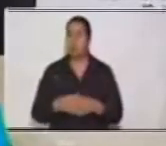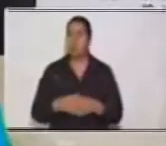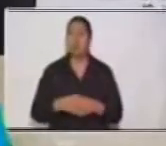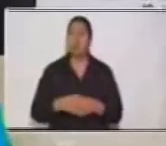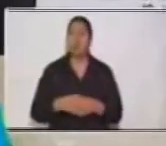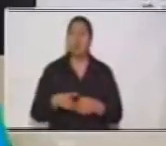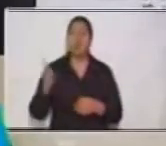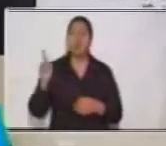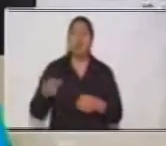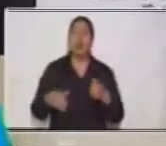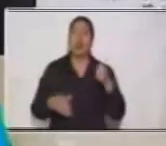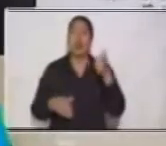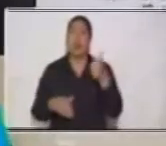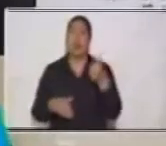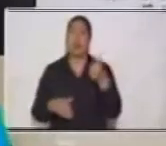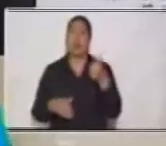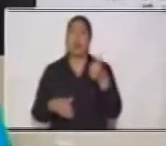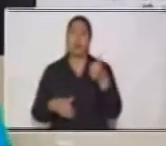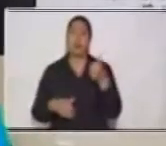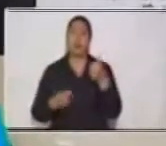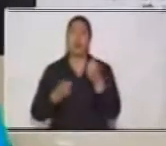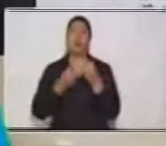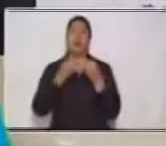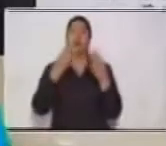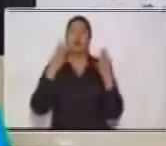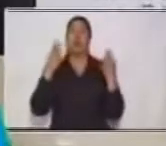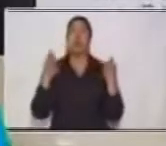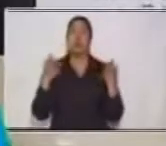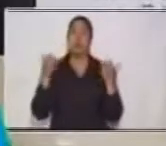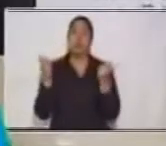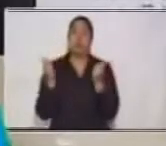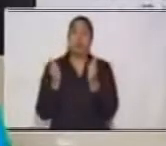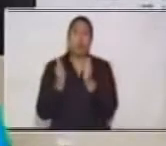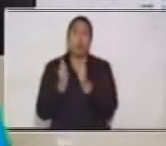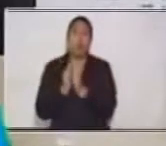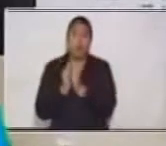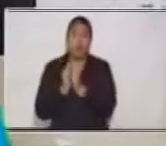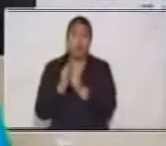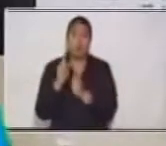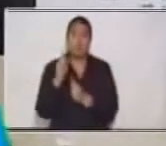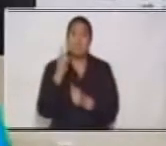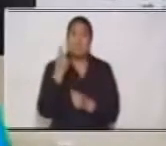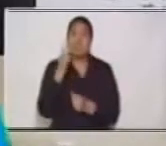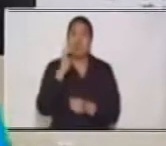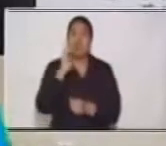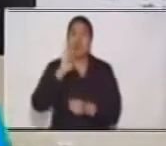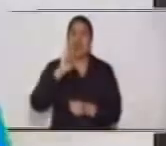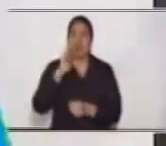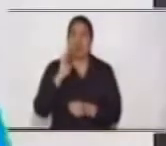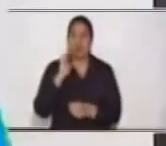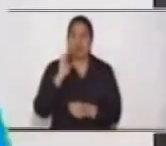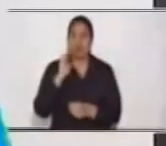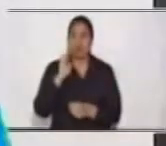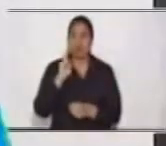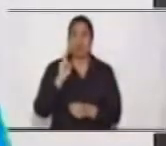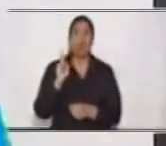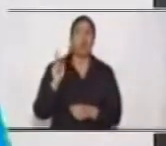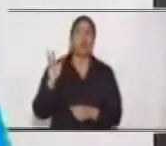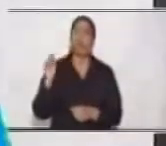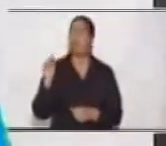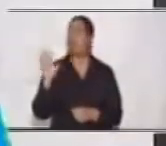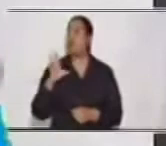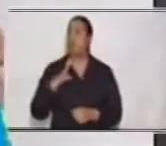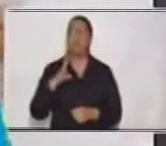llamamos A al número que viene con el primer eje. Acá no vamos a tener